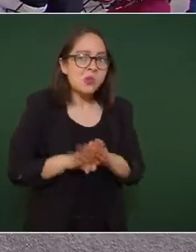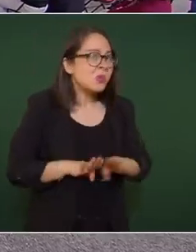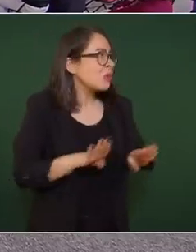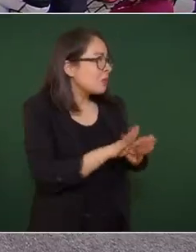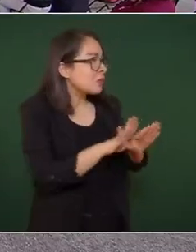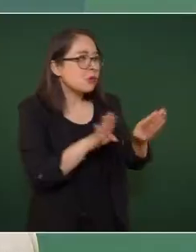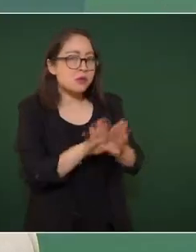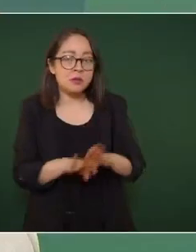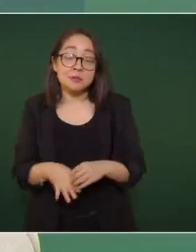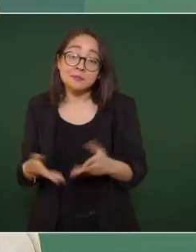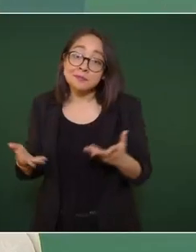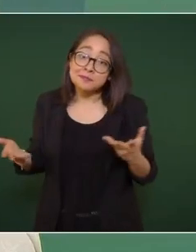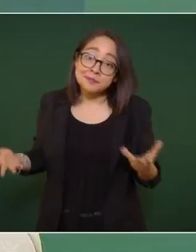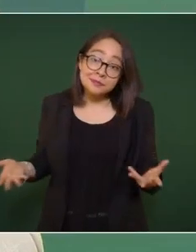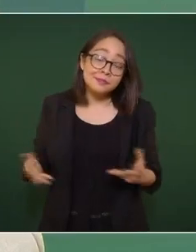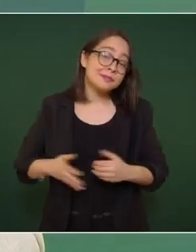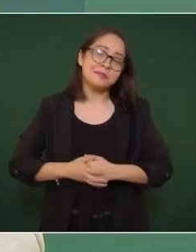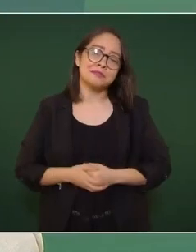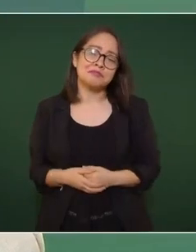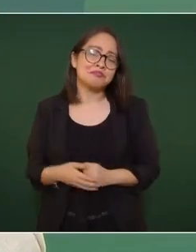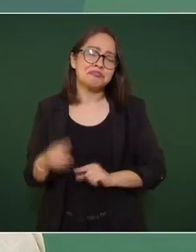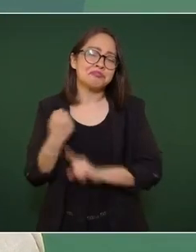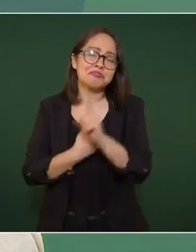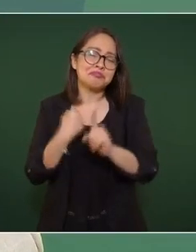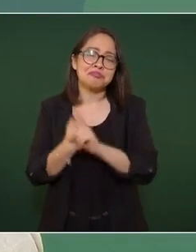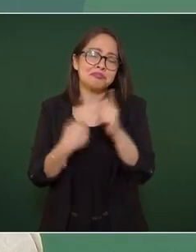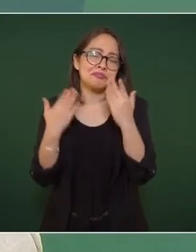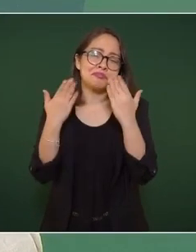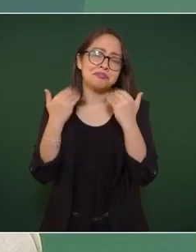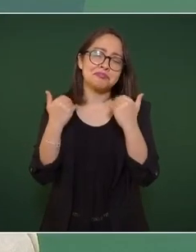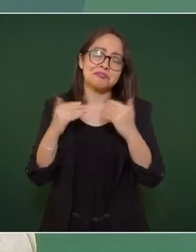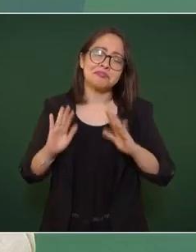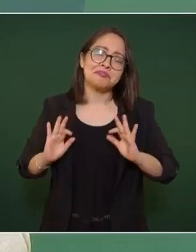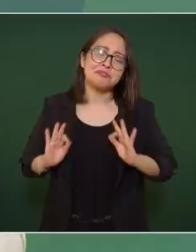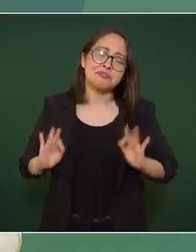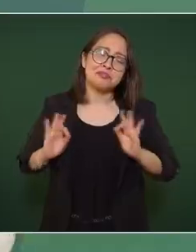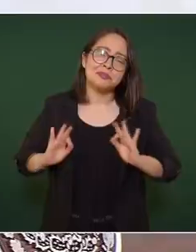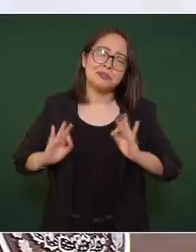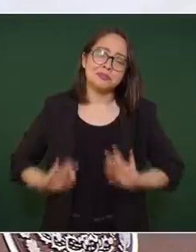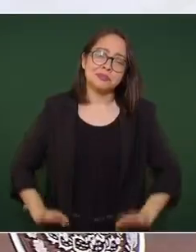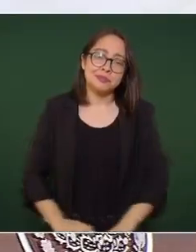pero no hay ningún problema.